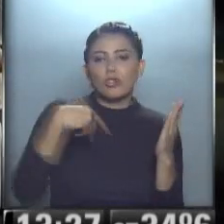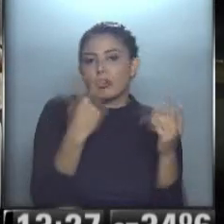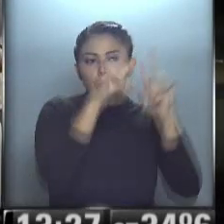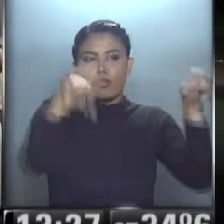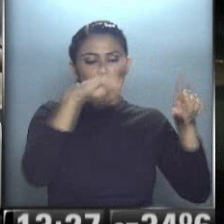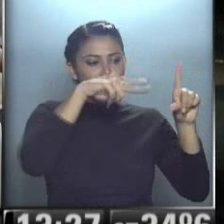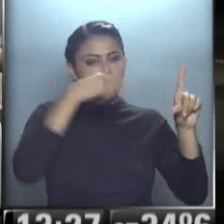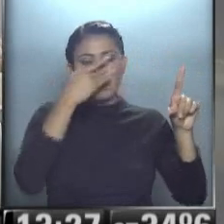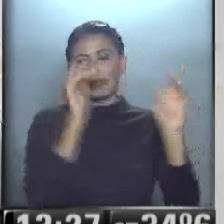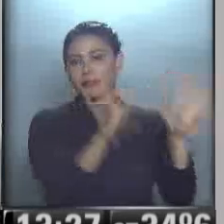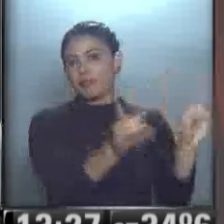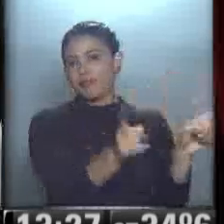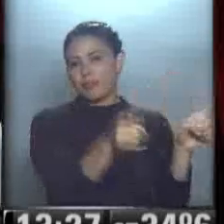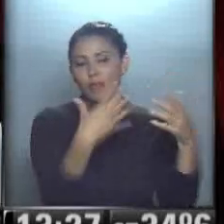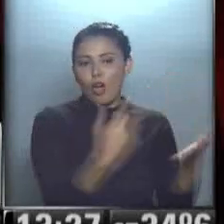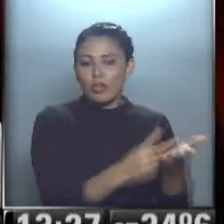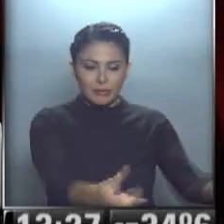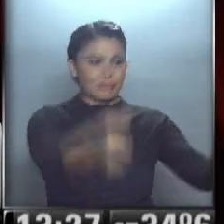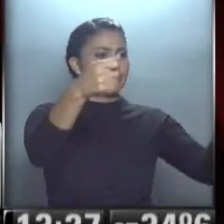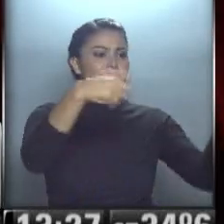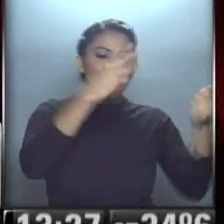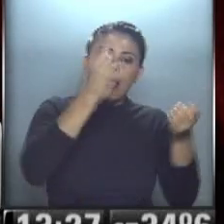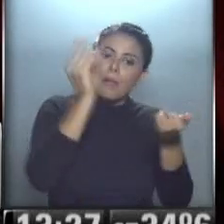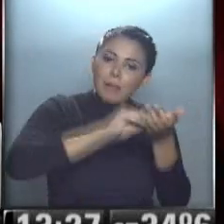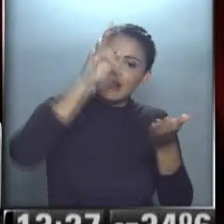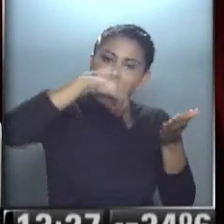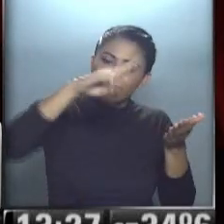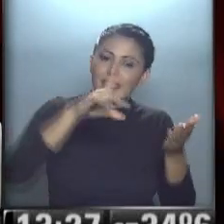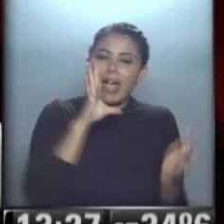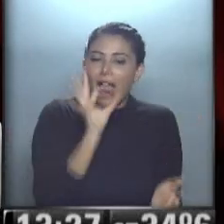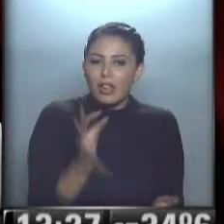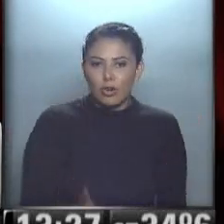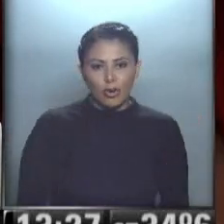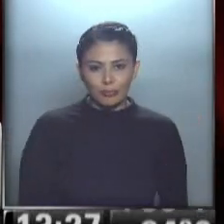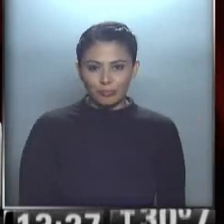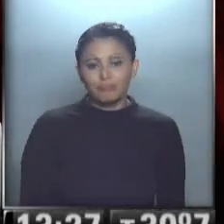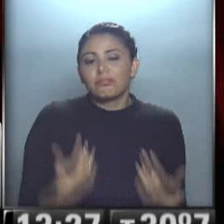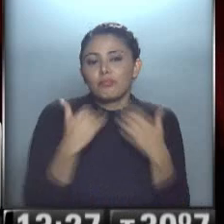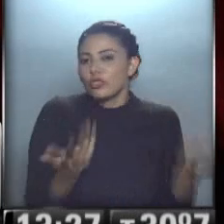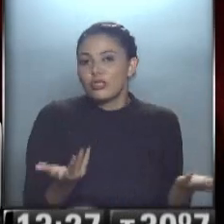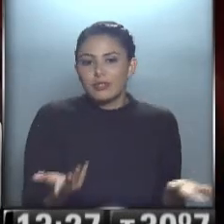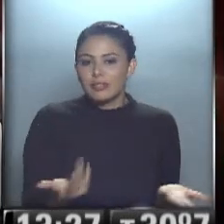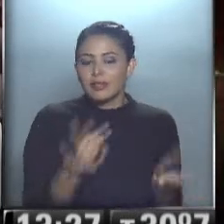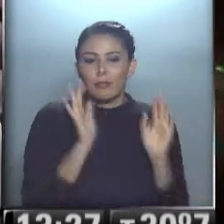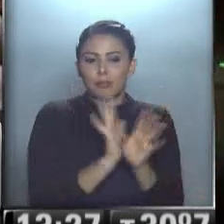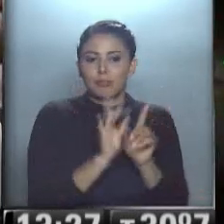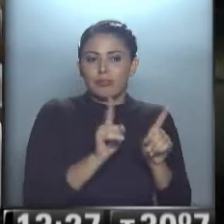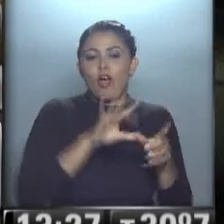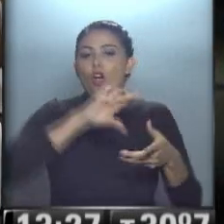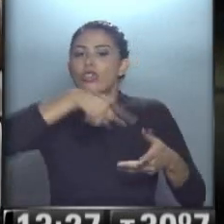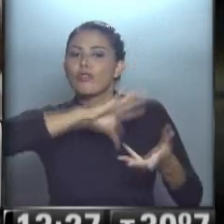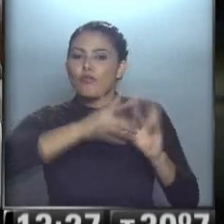cuadro y después lo deja mucho tiempo y lo vuelve a agarrar y sigue. Hay algo que, no sé, que se asienta y se acomoda de otra